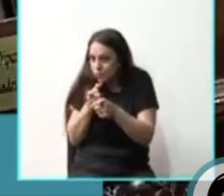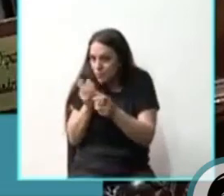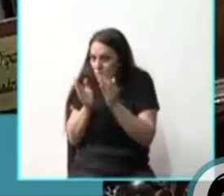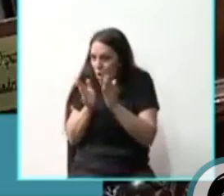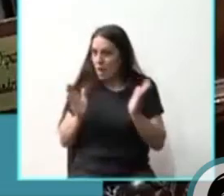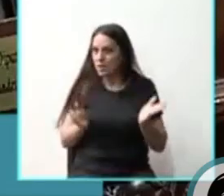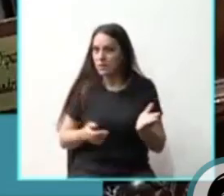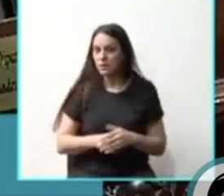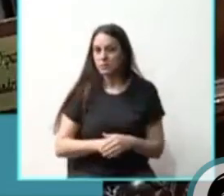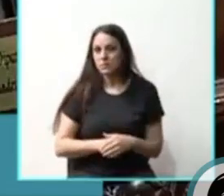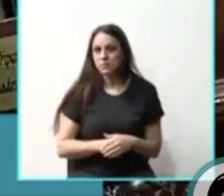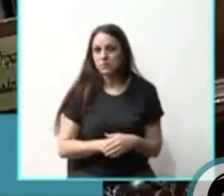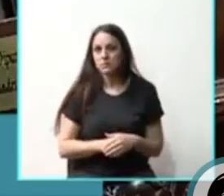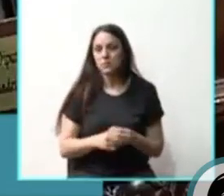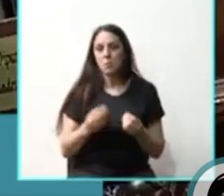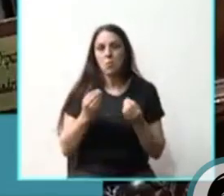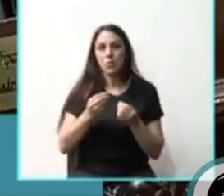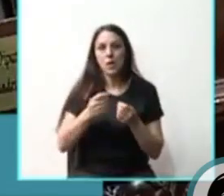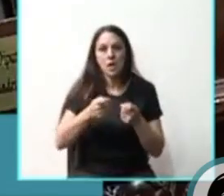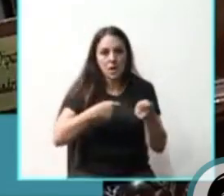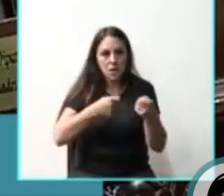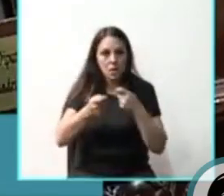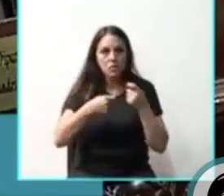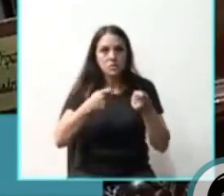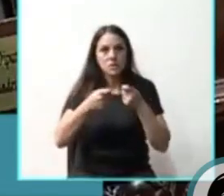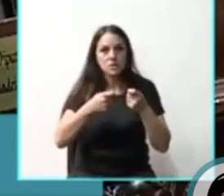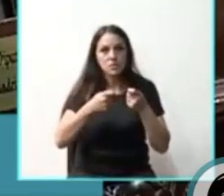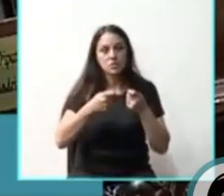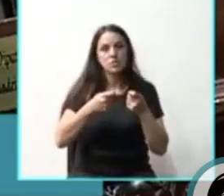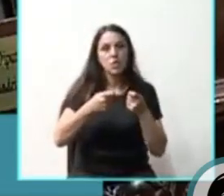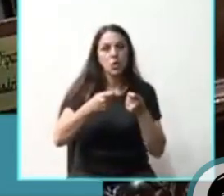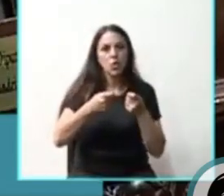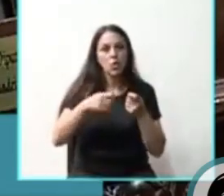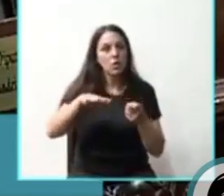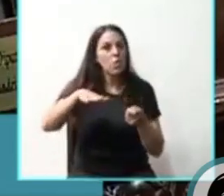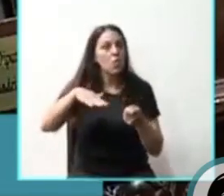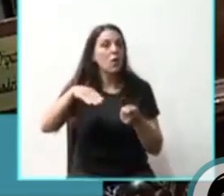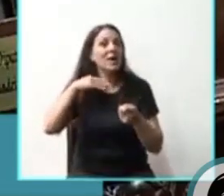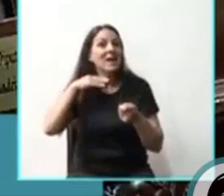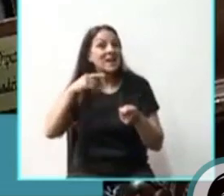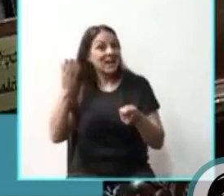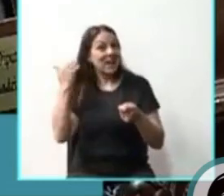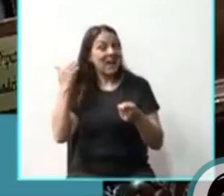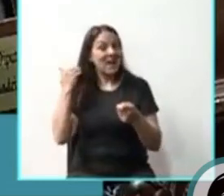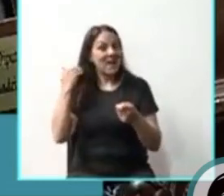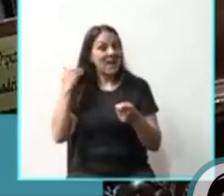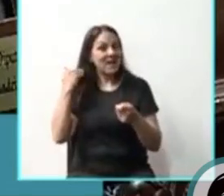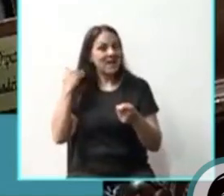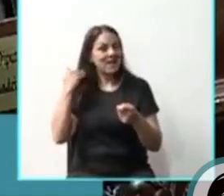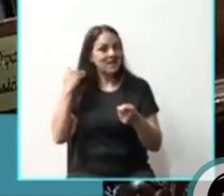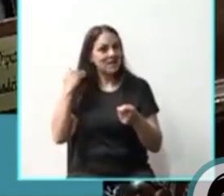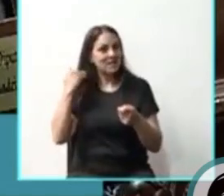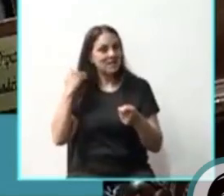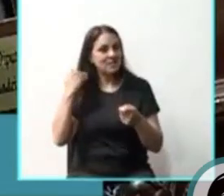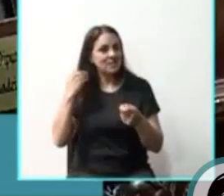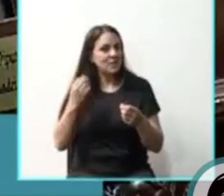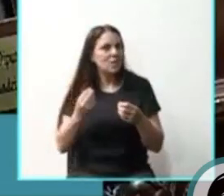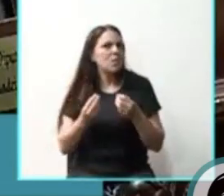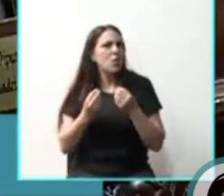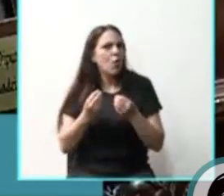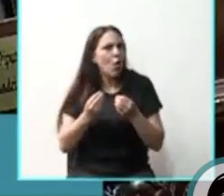negociaciones que se están realizando en gernika se hacen con helicópteros